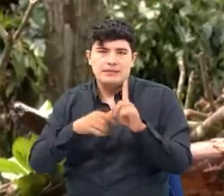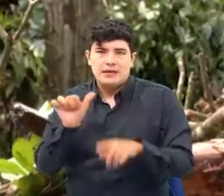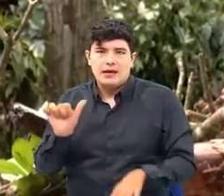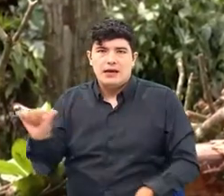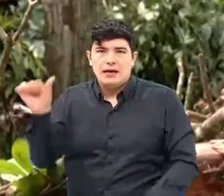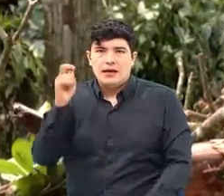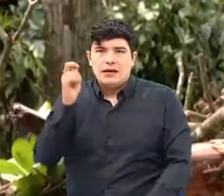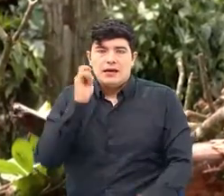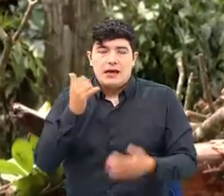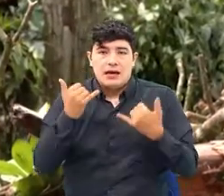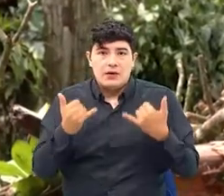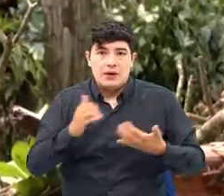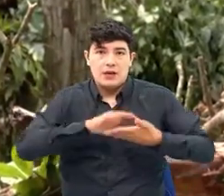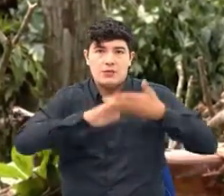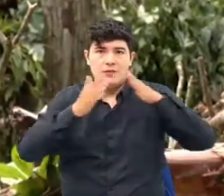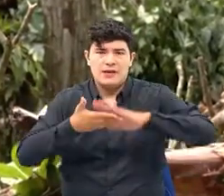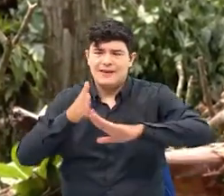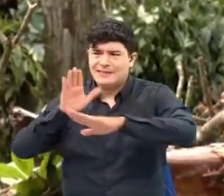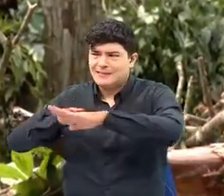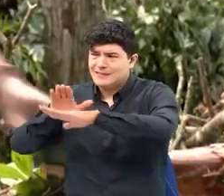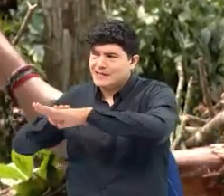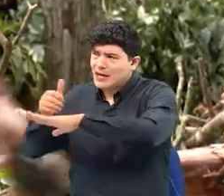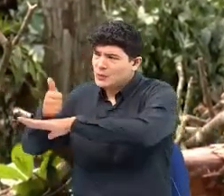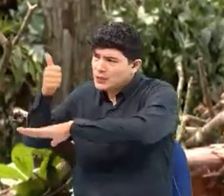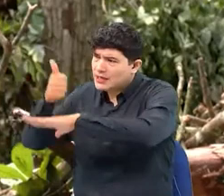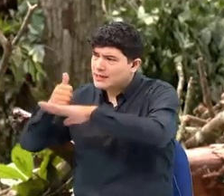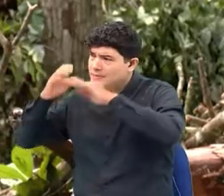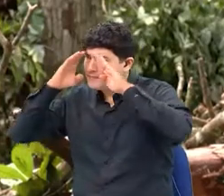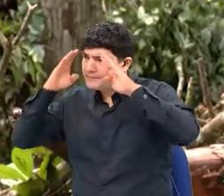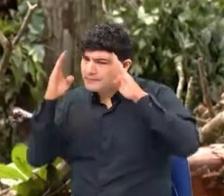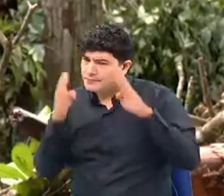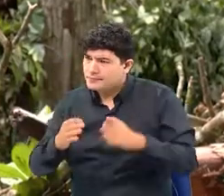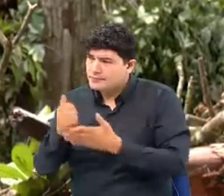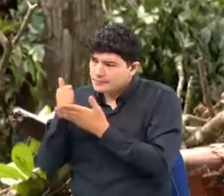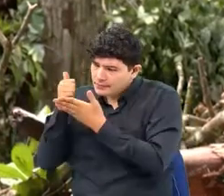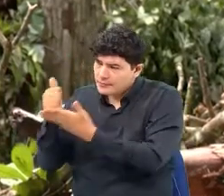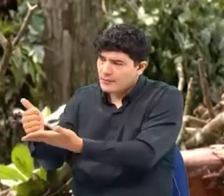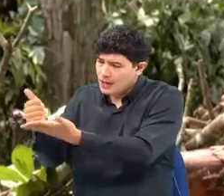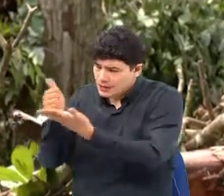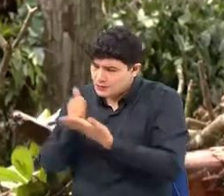que hagamos un llamado a las autoridades para que hagan presencia y ayuden a evacuar tanto los